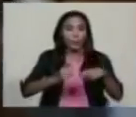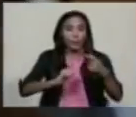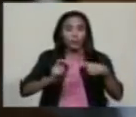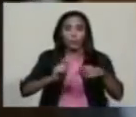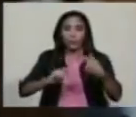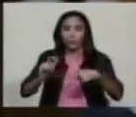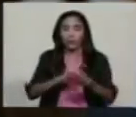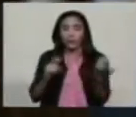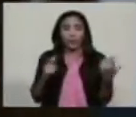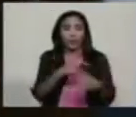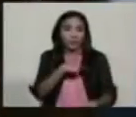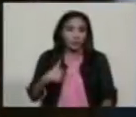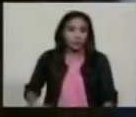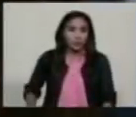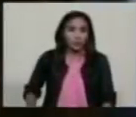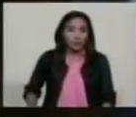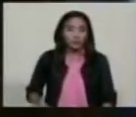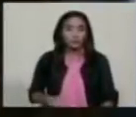de la China